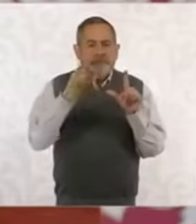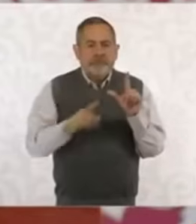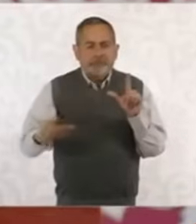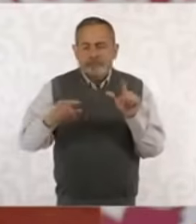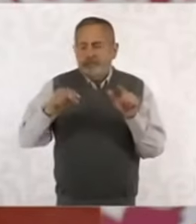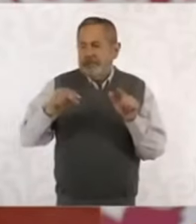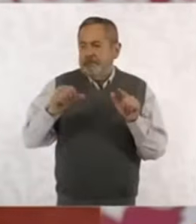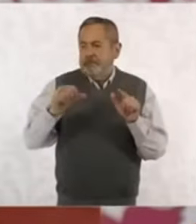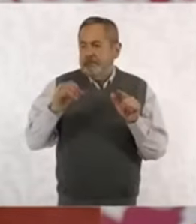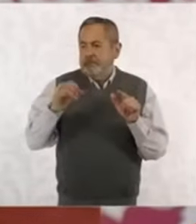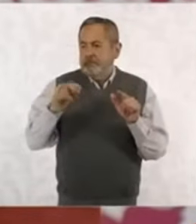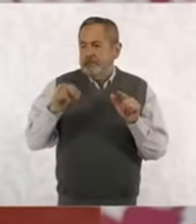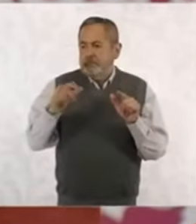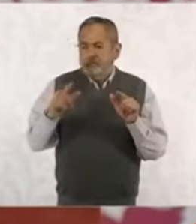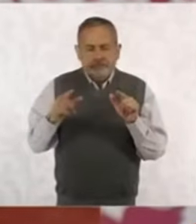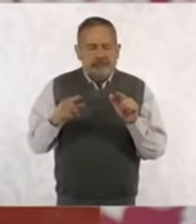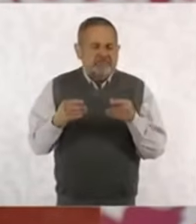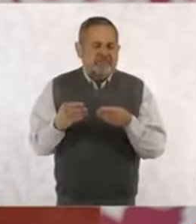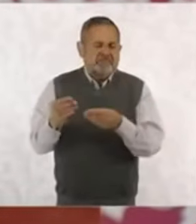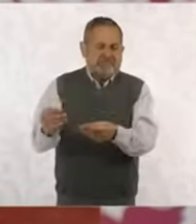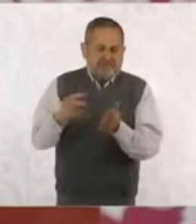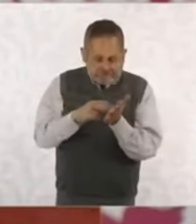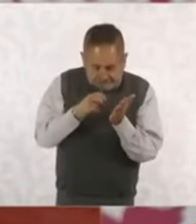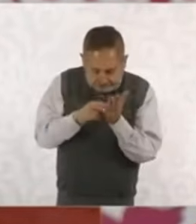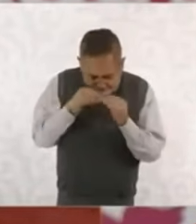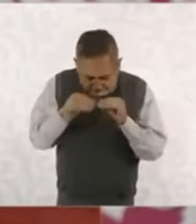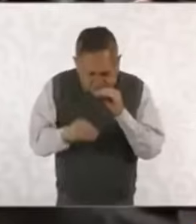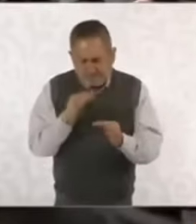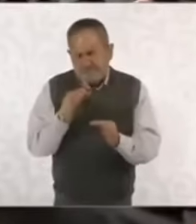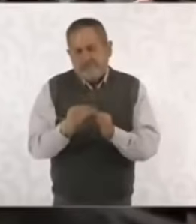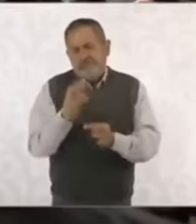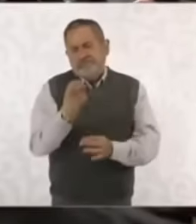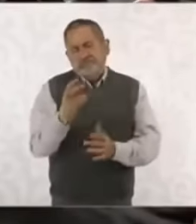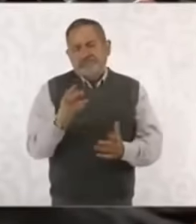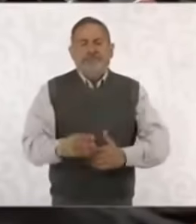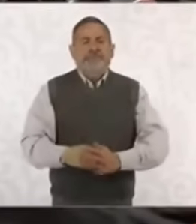tendría esta modificación de manera muy importante.